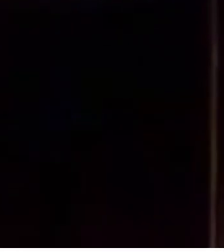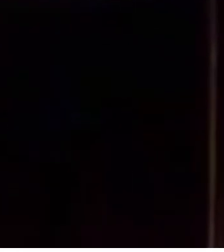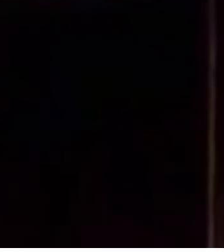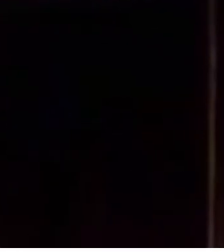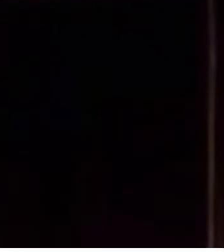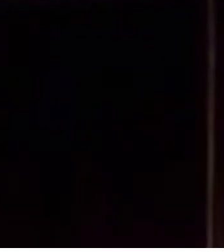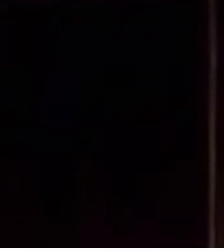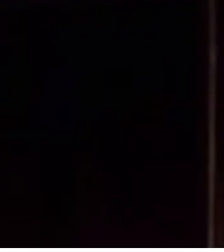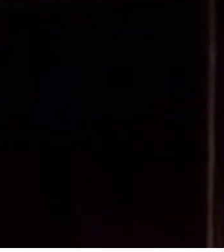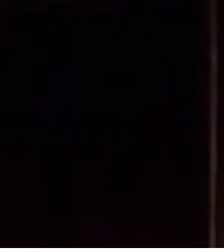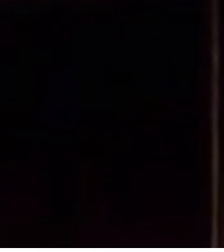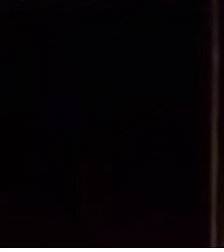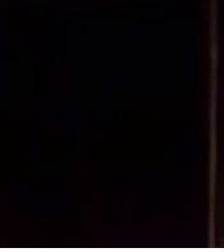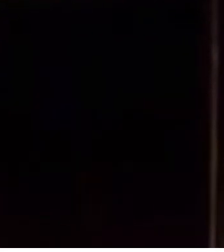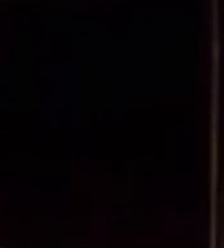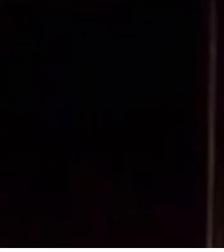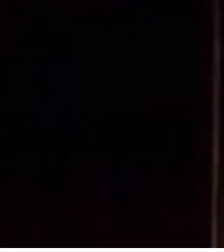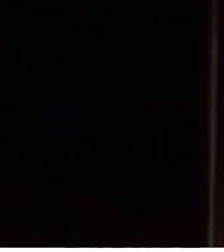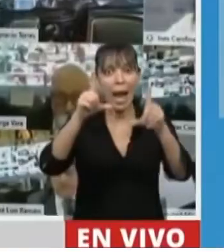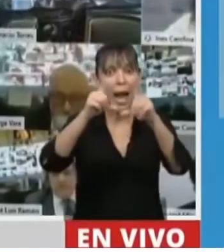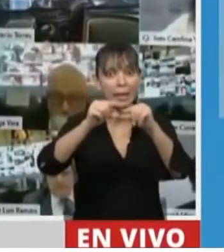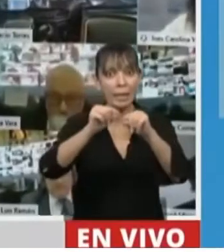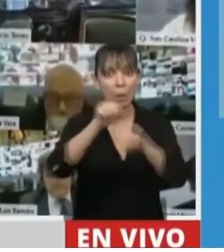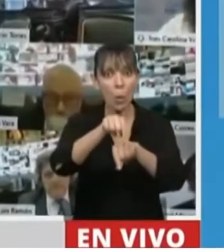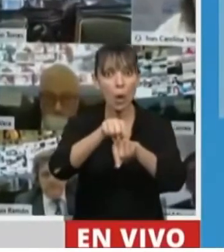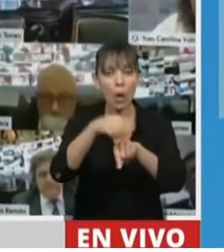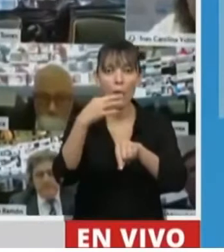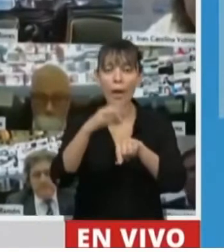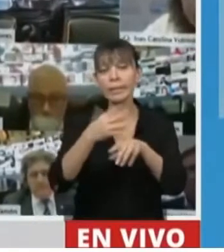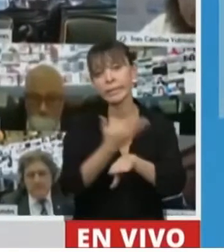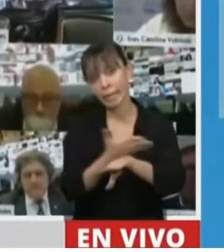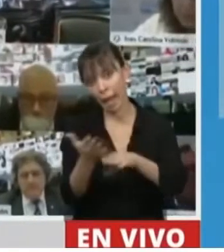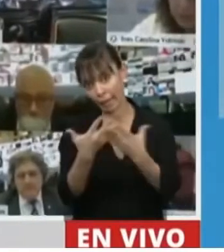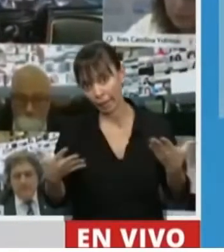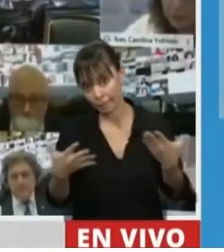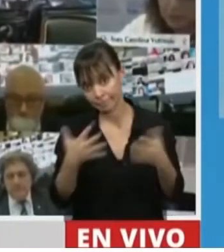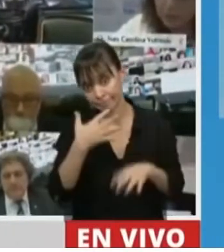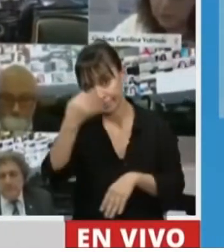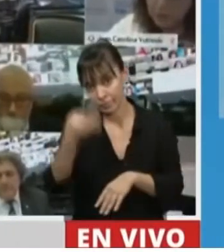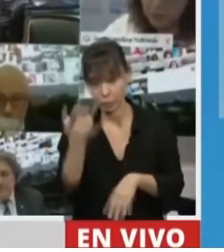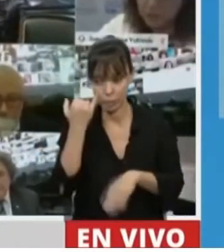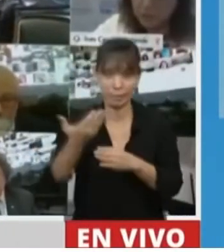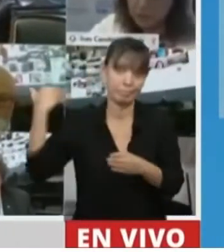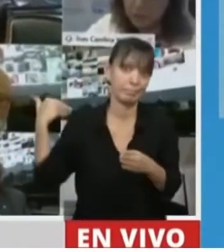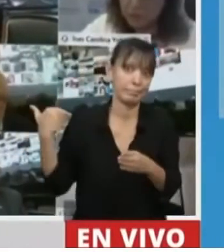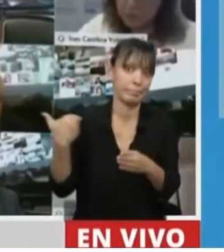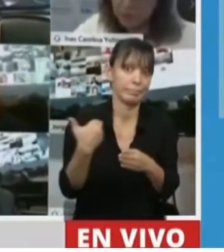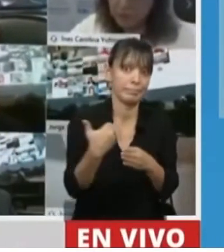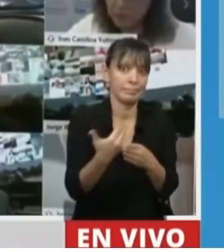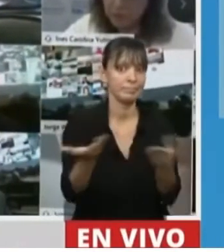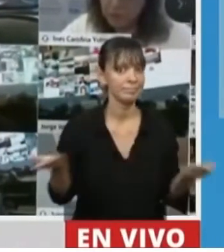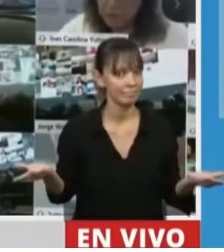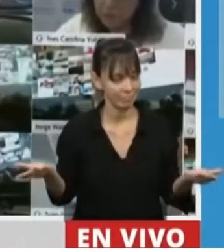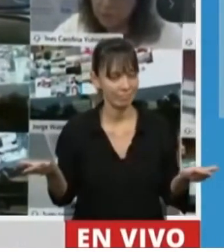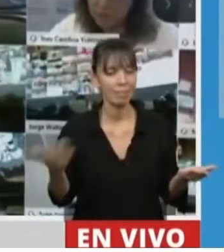sanción de senadores que pronto lo tendrá y se convertirá en ley. A pesar de no formar parte de la comisión, la diputada nacional por Misiones, Flavia